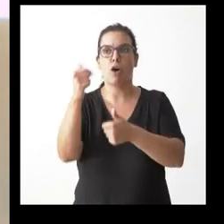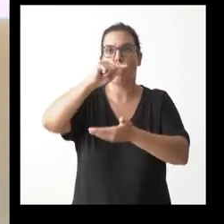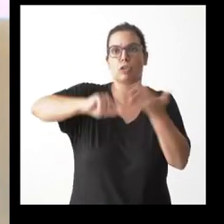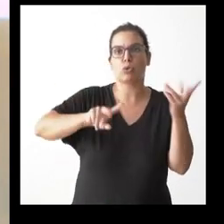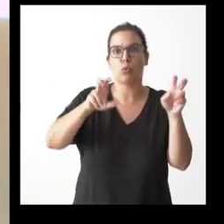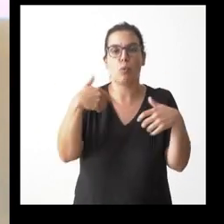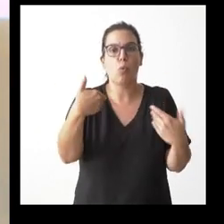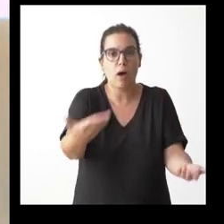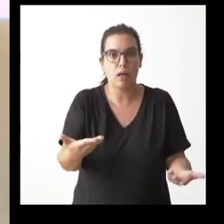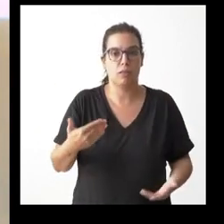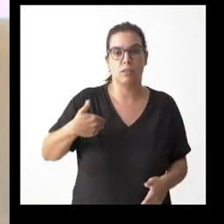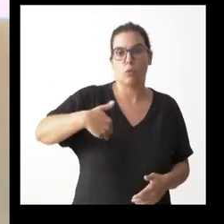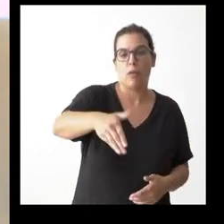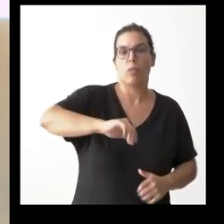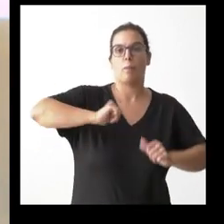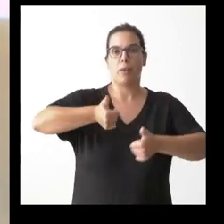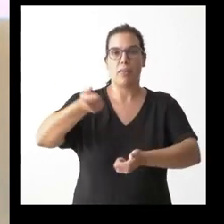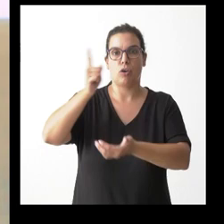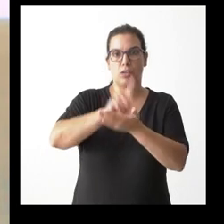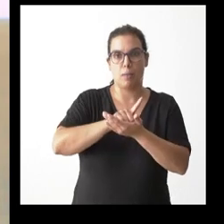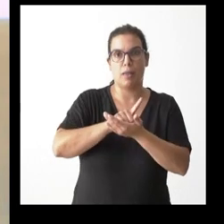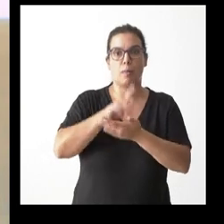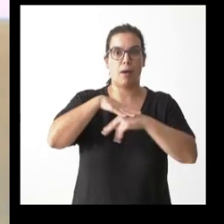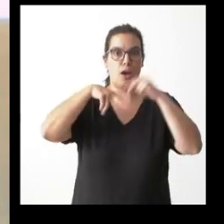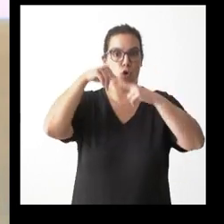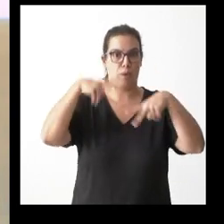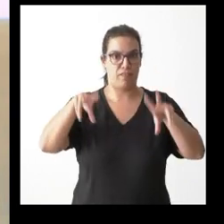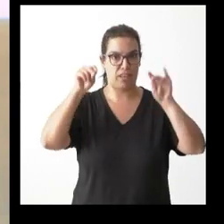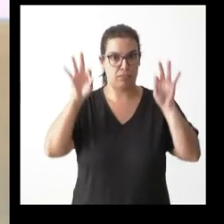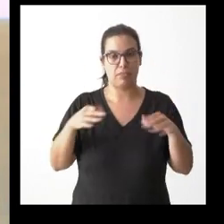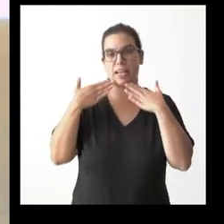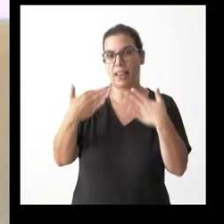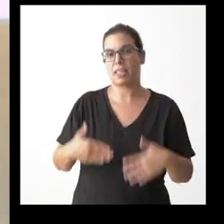y cuándo se van a reanudar y se van a finalizar las obras. Gracias.